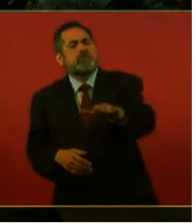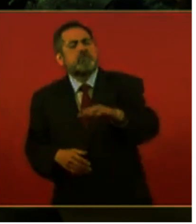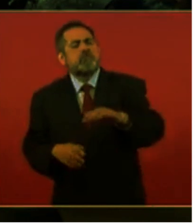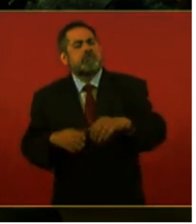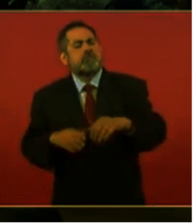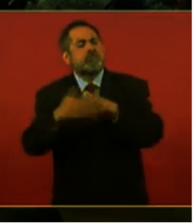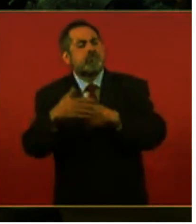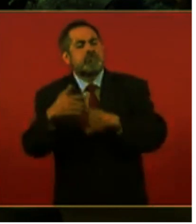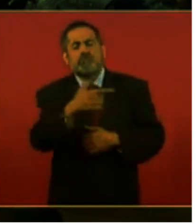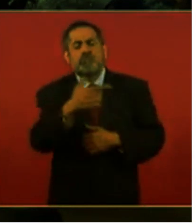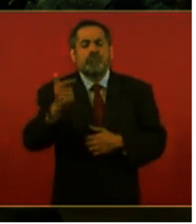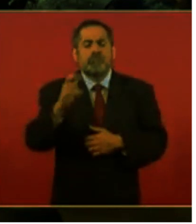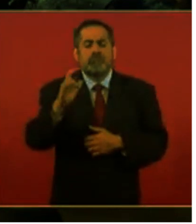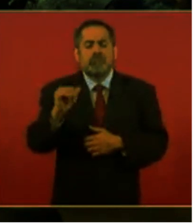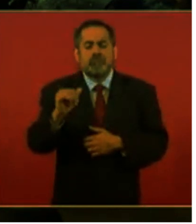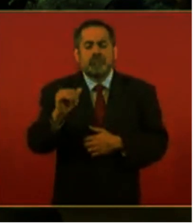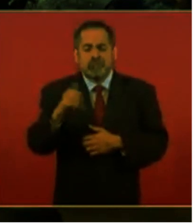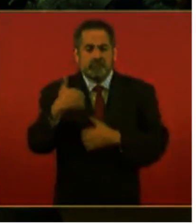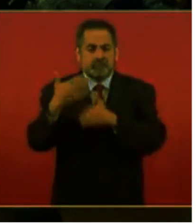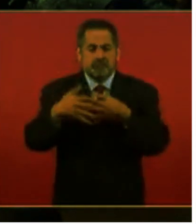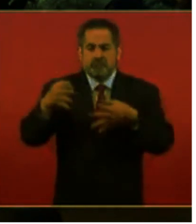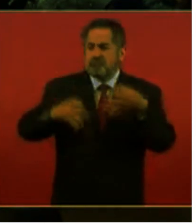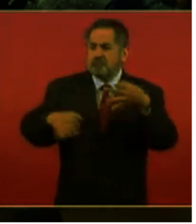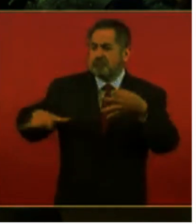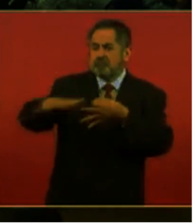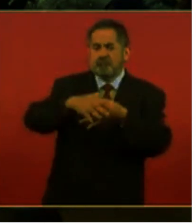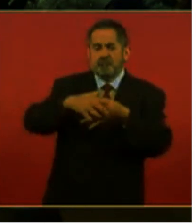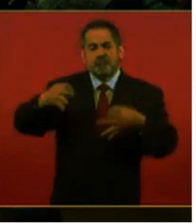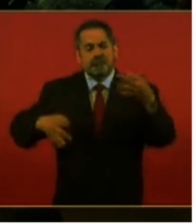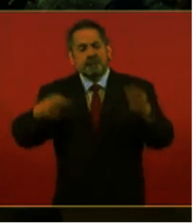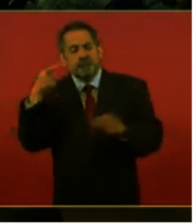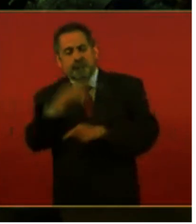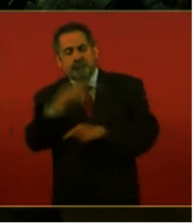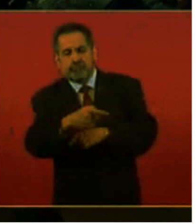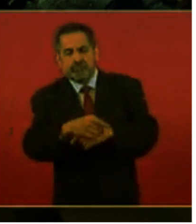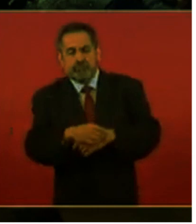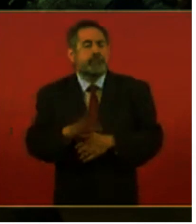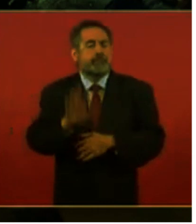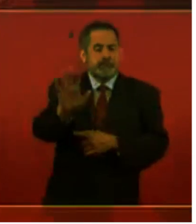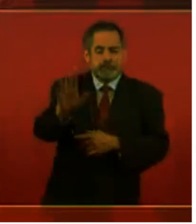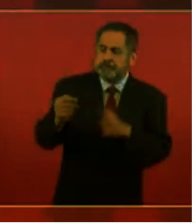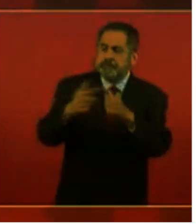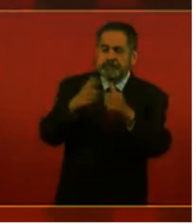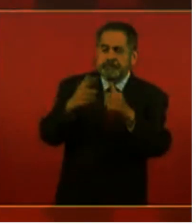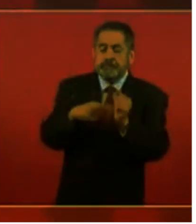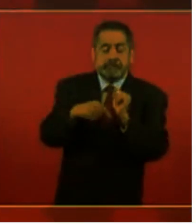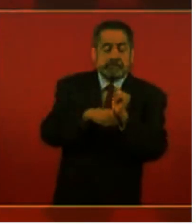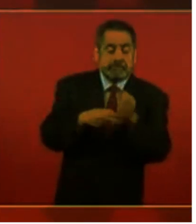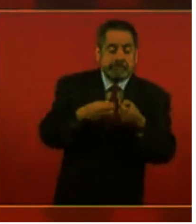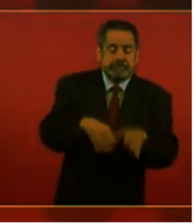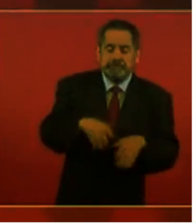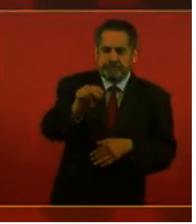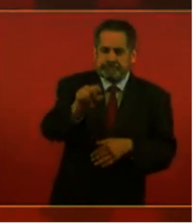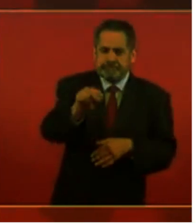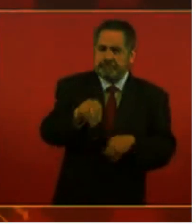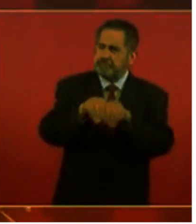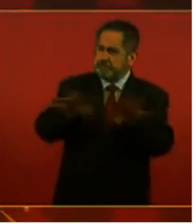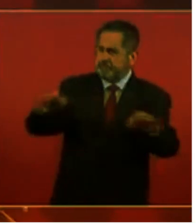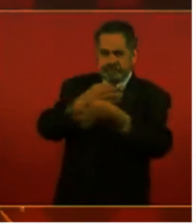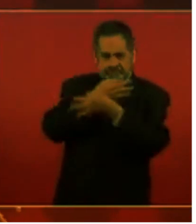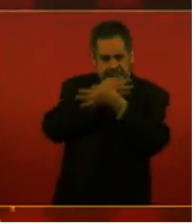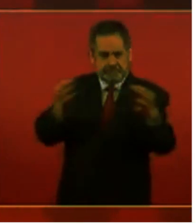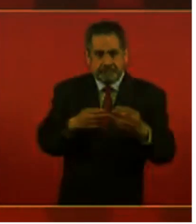caso de García Luna? Pues que se dé a conocer toda la información, que no se oculte nada, que sepamos